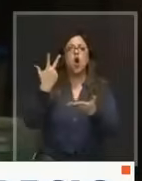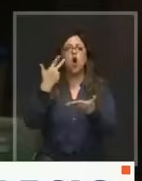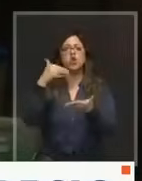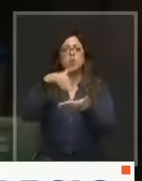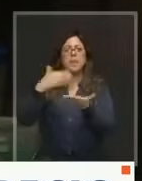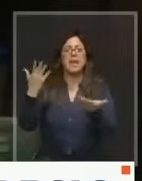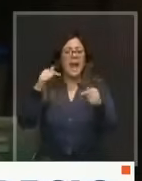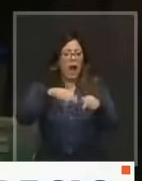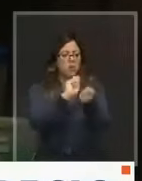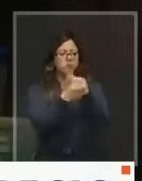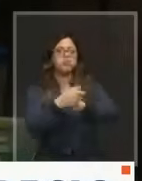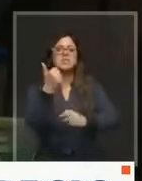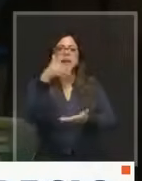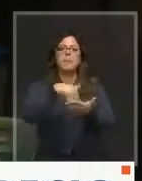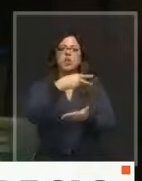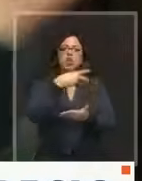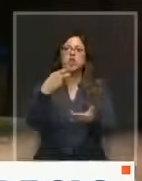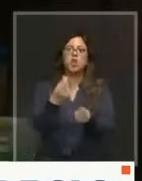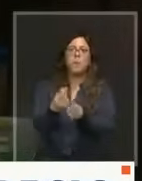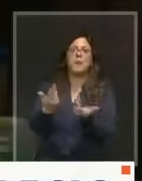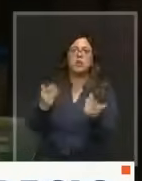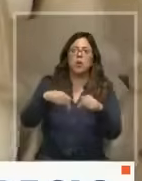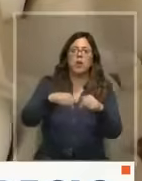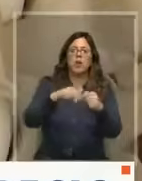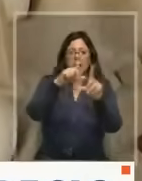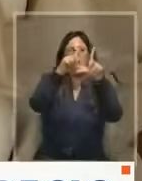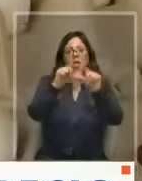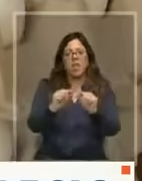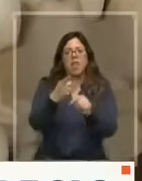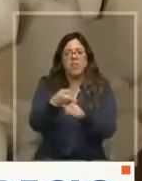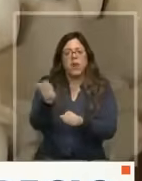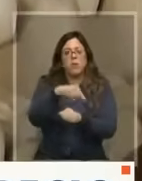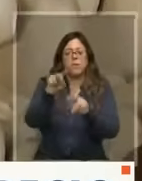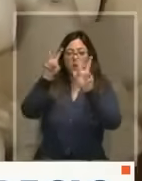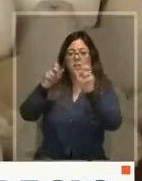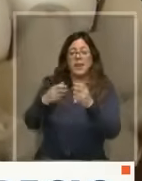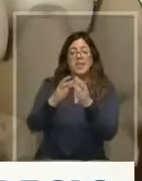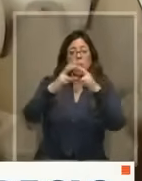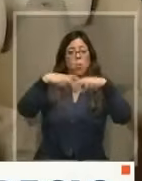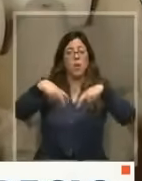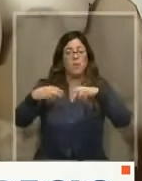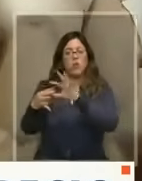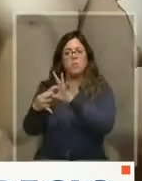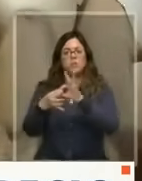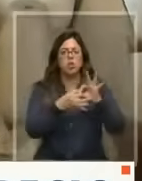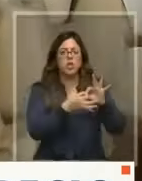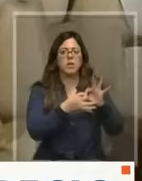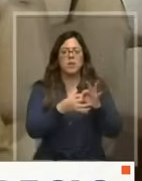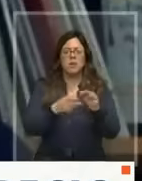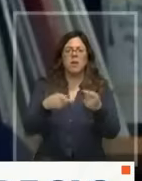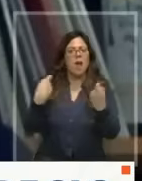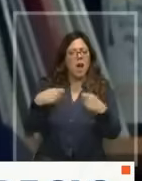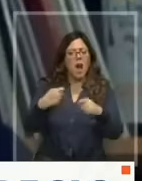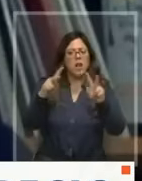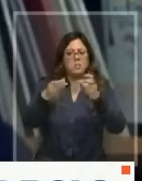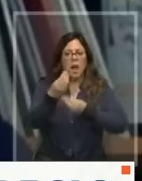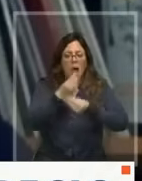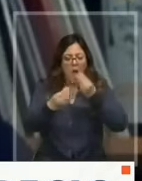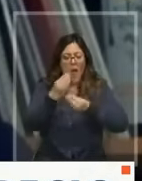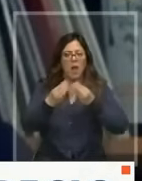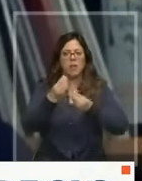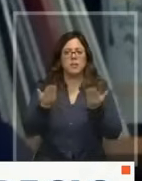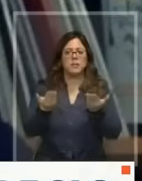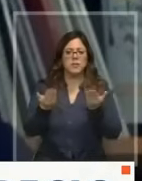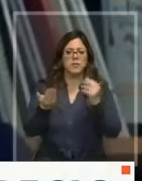tengo a 6.200 y lo tengo que ahora ya bajar de nuevo. El tema del huevo se debió más bien a encarecimiento del alimento